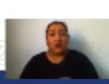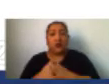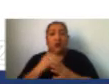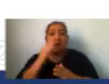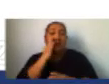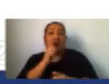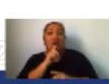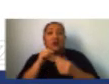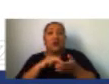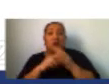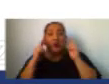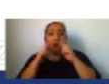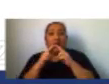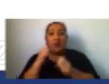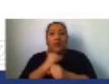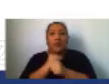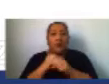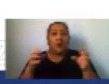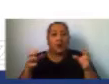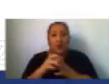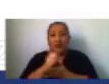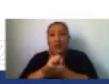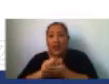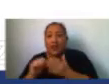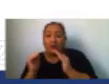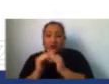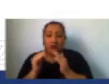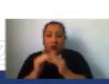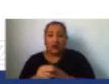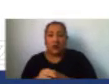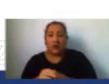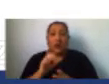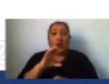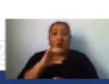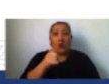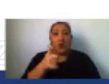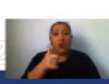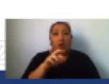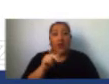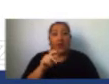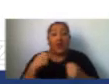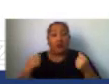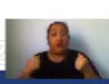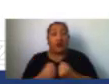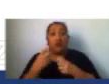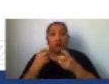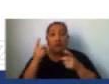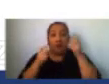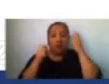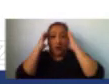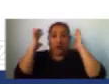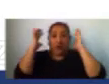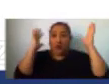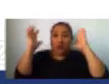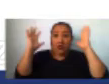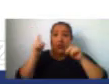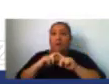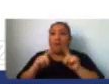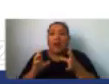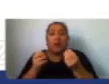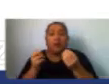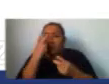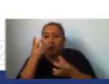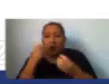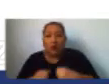el tema de las tareas de aprendo en casa. La cuarentena está afectándolos y debemos estar alertas a cómo nuestras